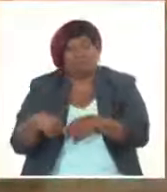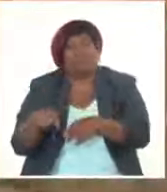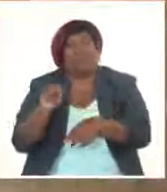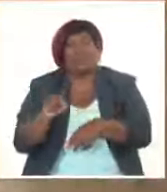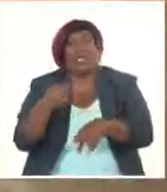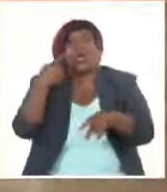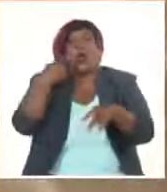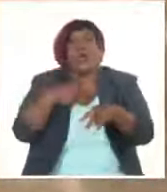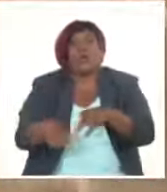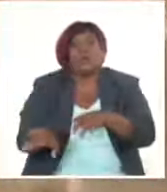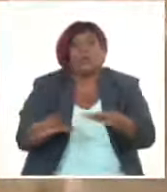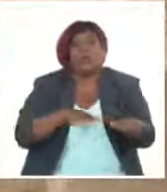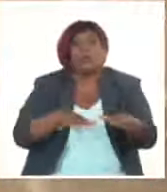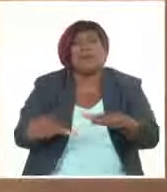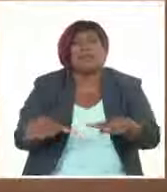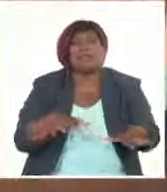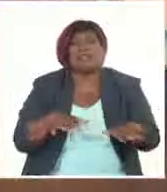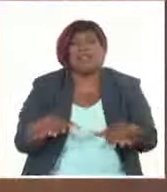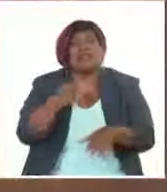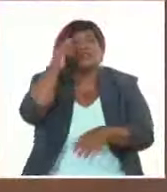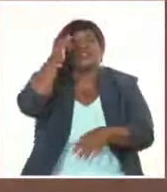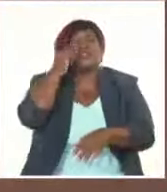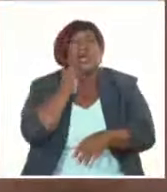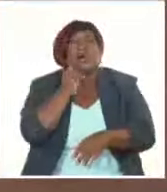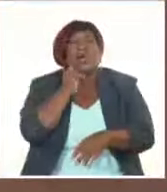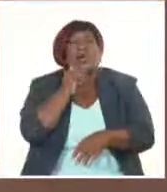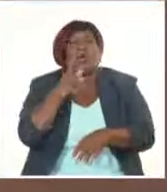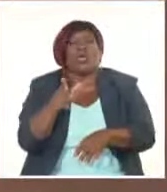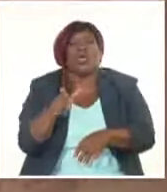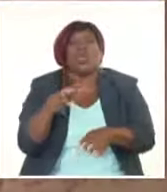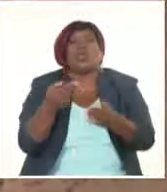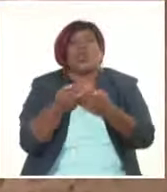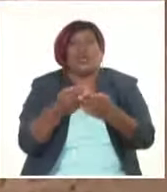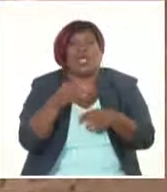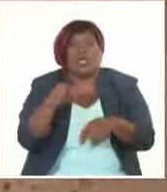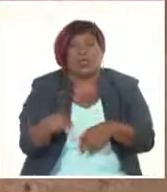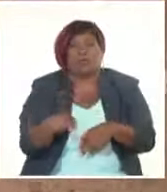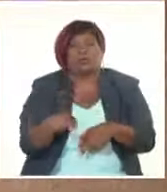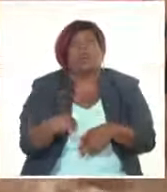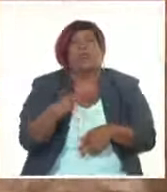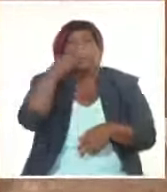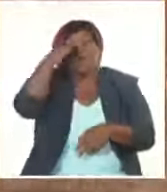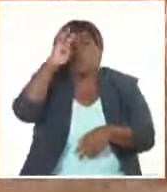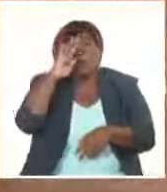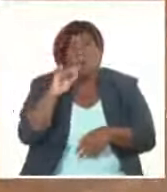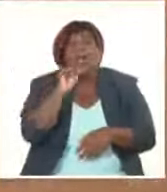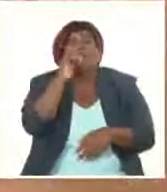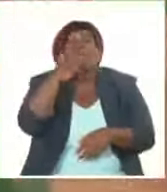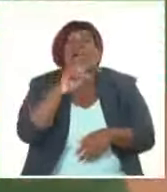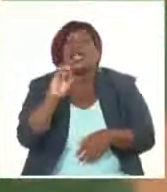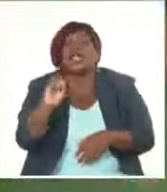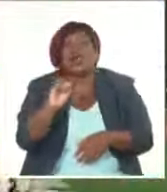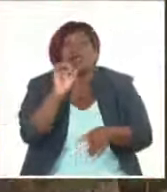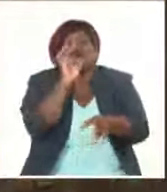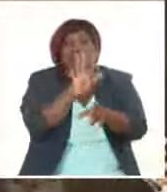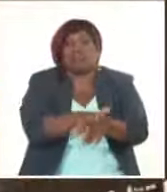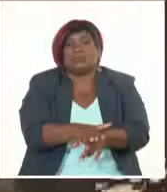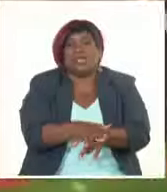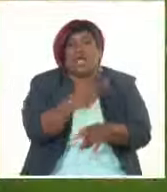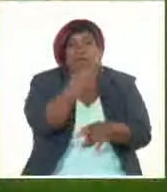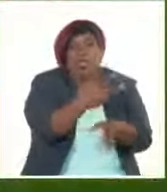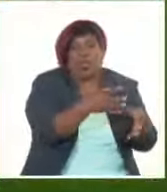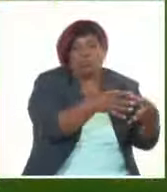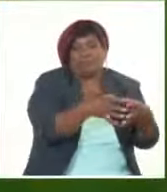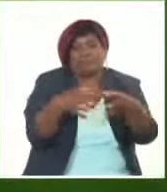el seleccionado anfitrión será el sábado. Abrirá por Cuba el zurdo Darío Sarduy. Ambos equipos conseguirán el grupo B